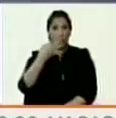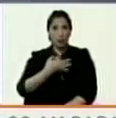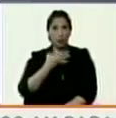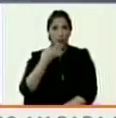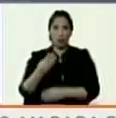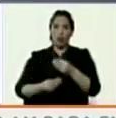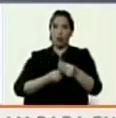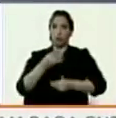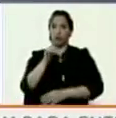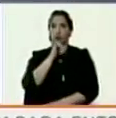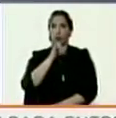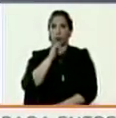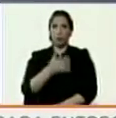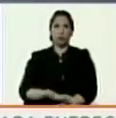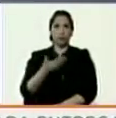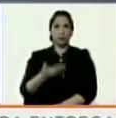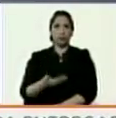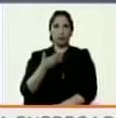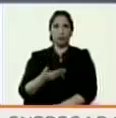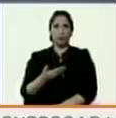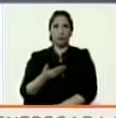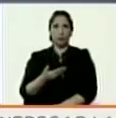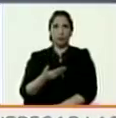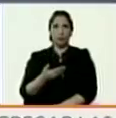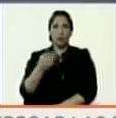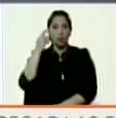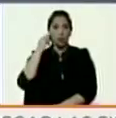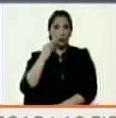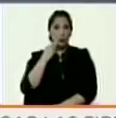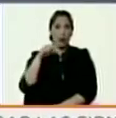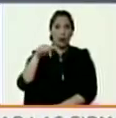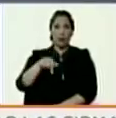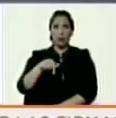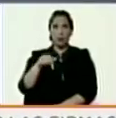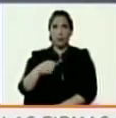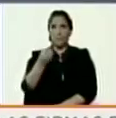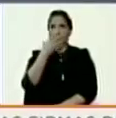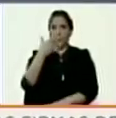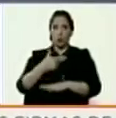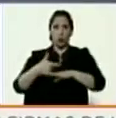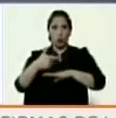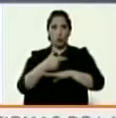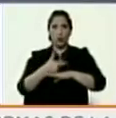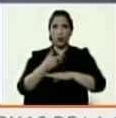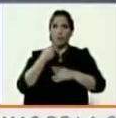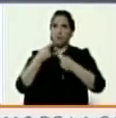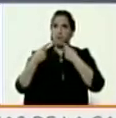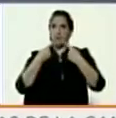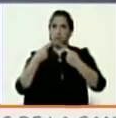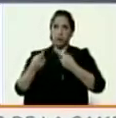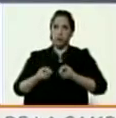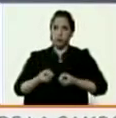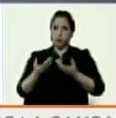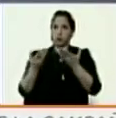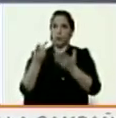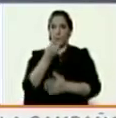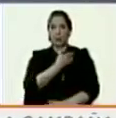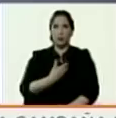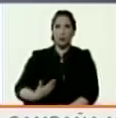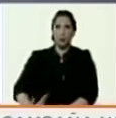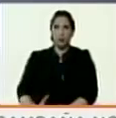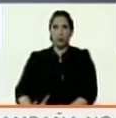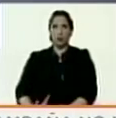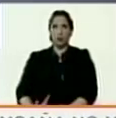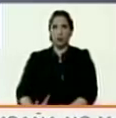genera importante información desde la sala de prensa Simón Bolívar, aquí en el Palacio de Gobierno. Las declaraciones las ofrece el vicepresidente sectorial